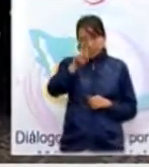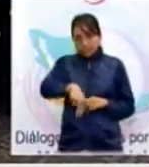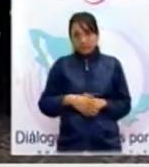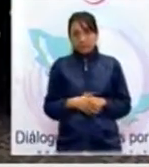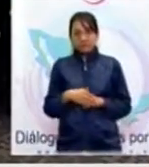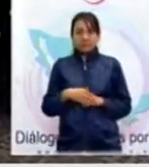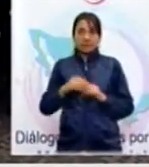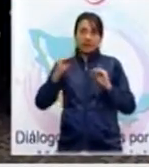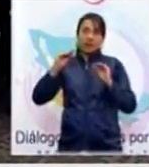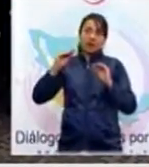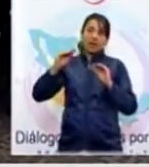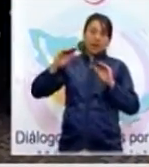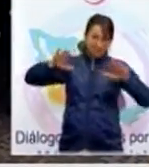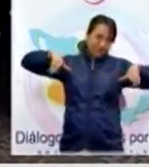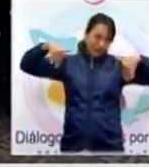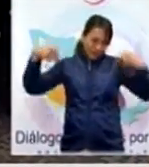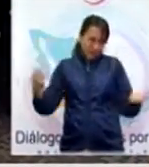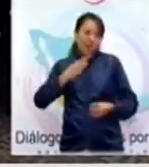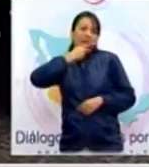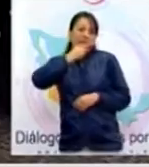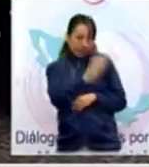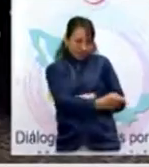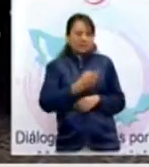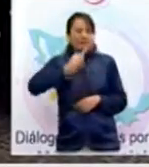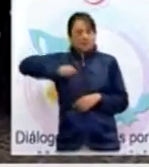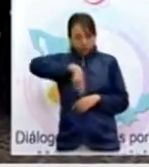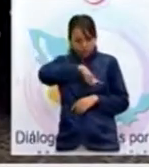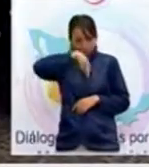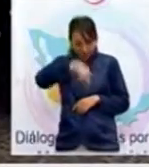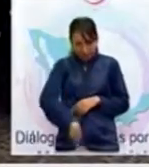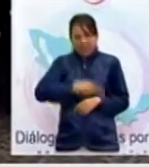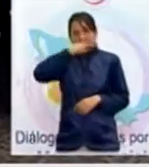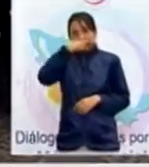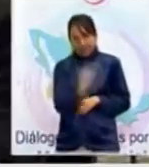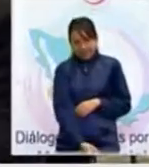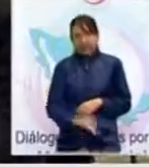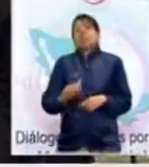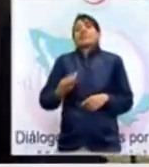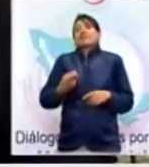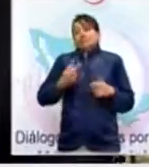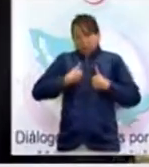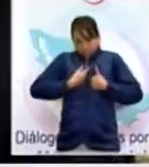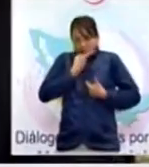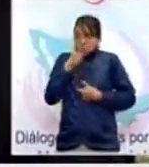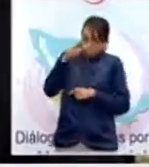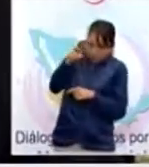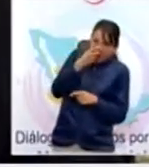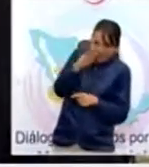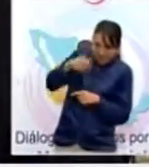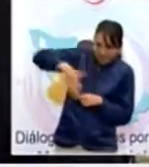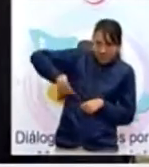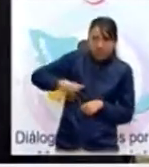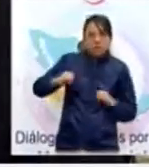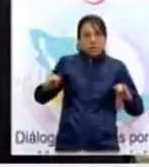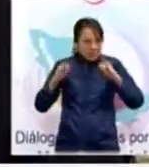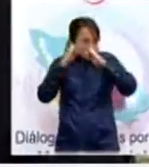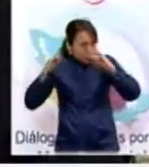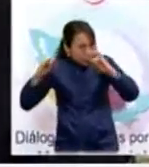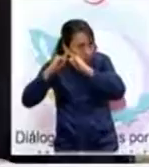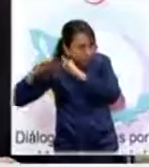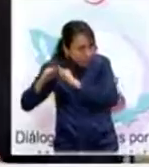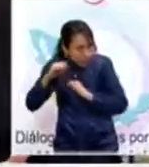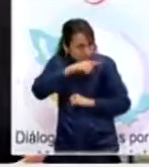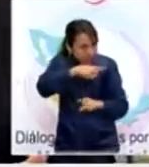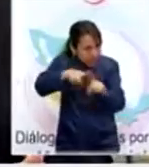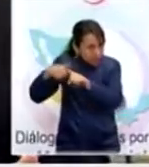aquí, lo dice usted, el principio de responsabilidad de las instituciones. El tema es que, para no ir tan lejos, y